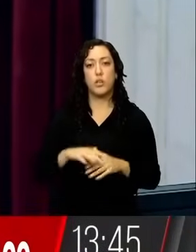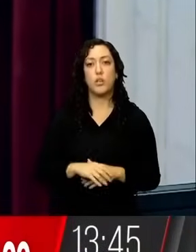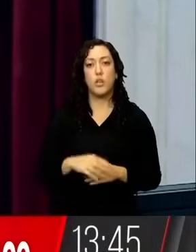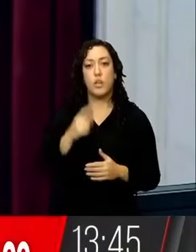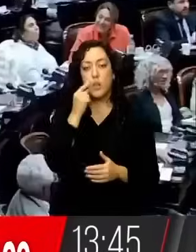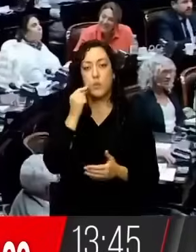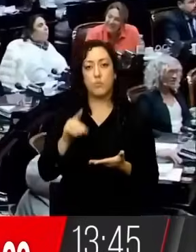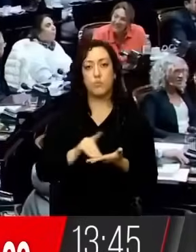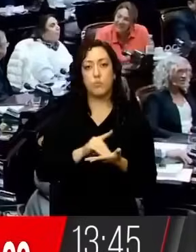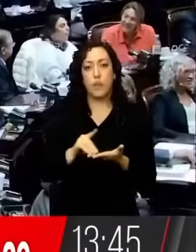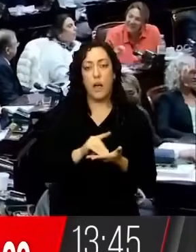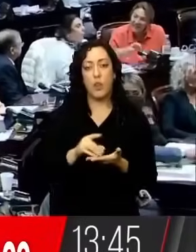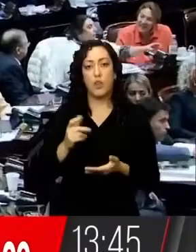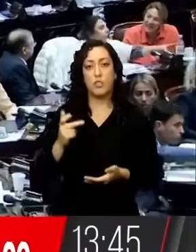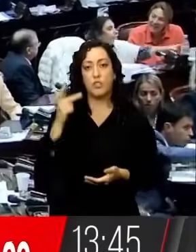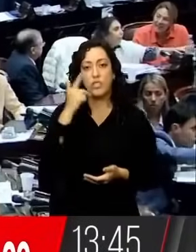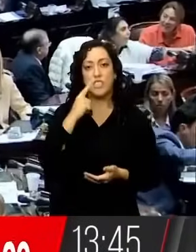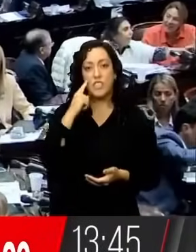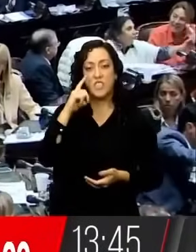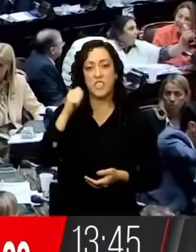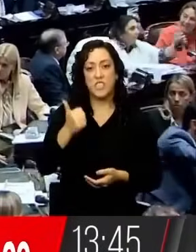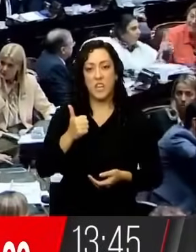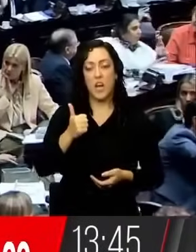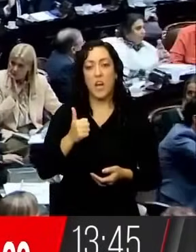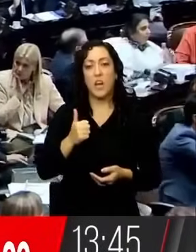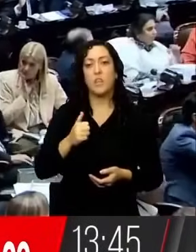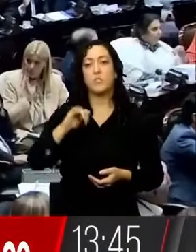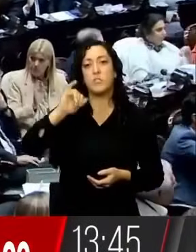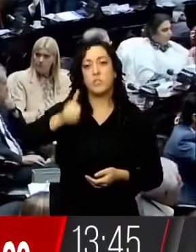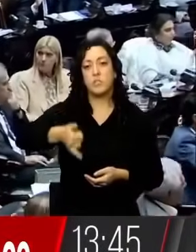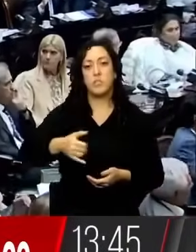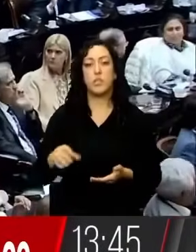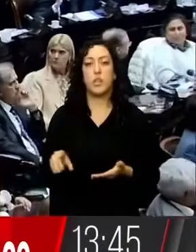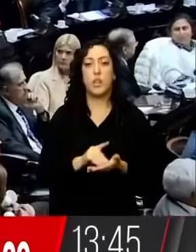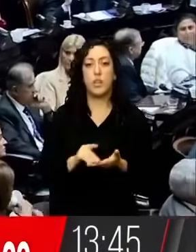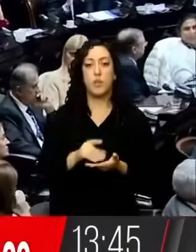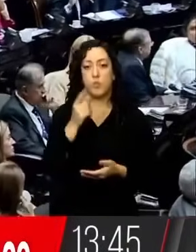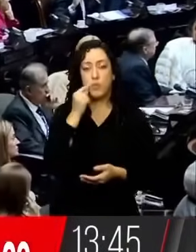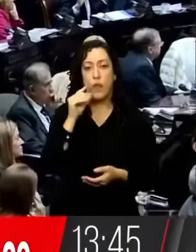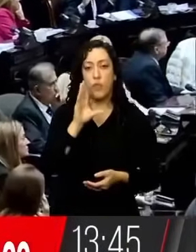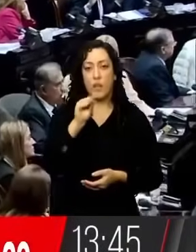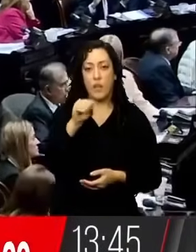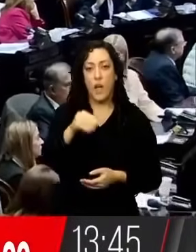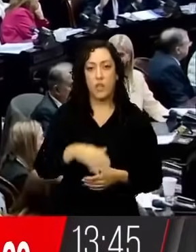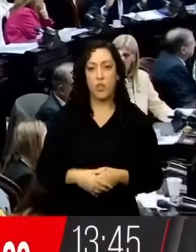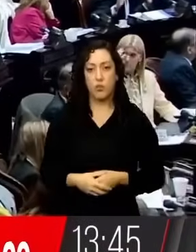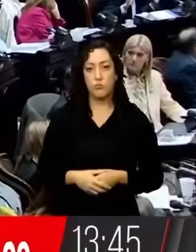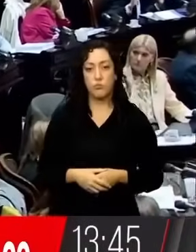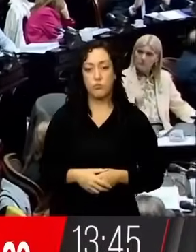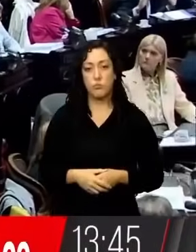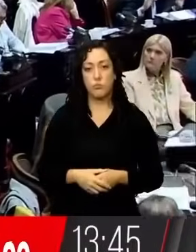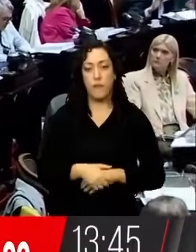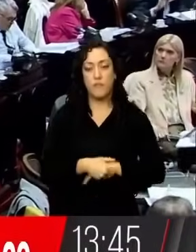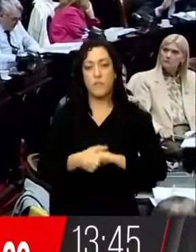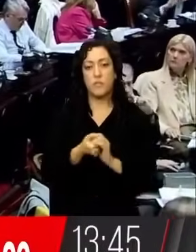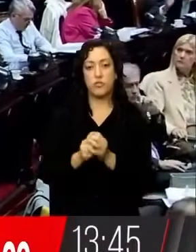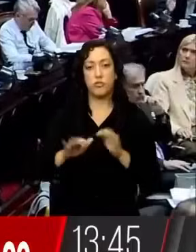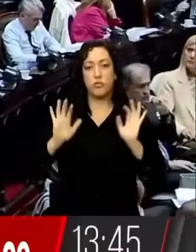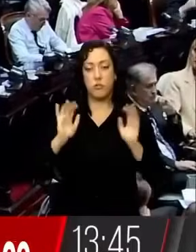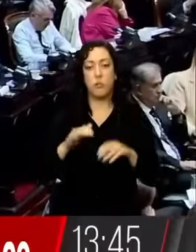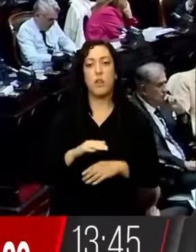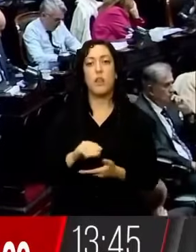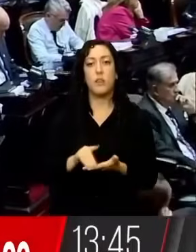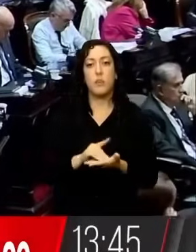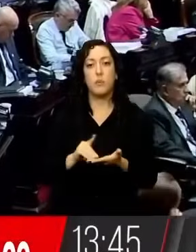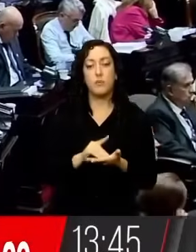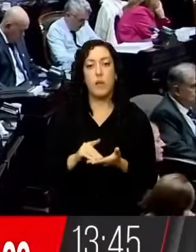Diputado Jorge Chica. Positivo. Positivo. Diputado del Caño Nicolás. Abstención.